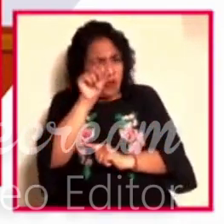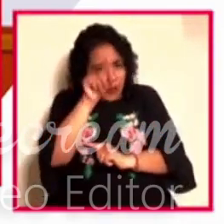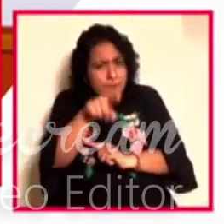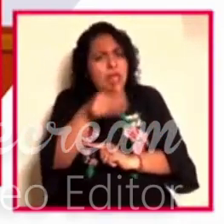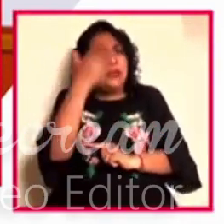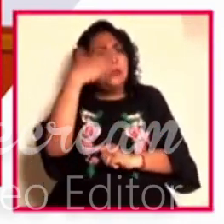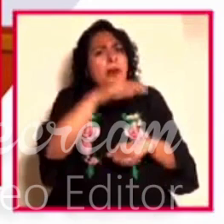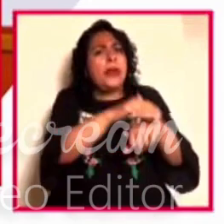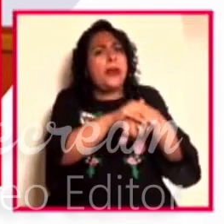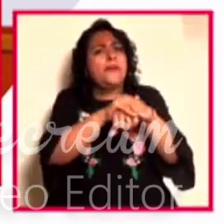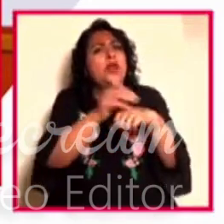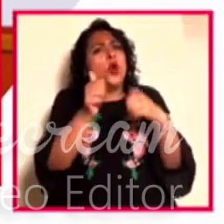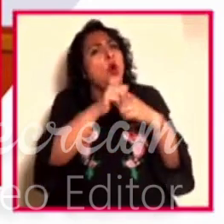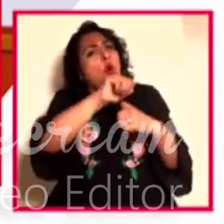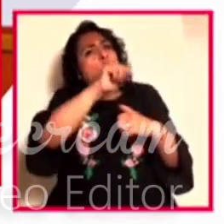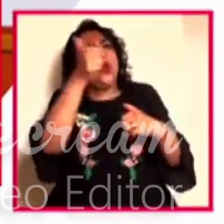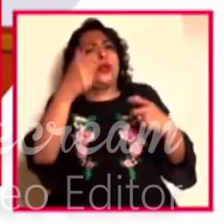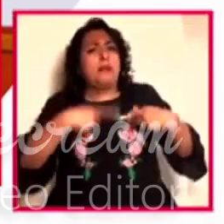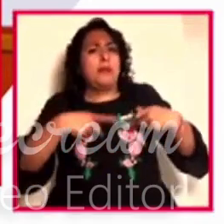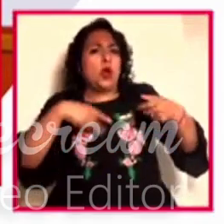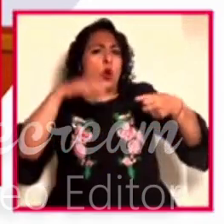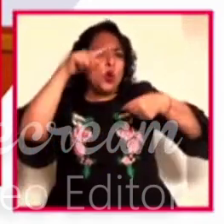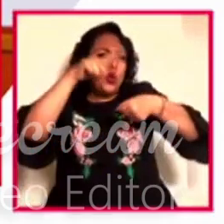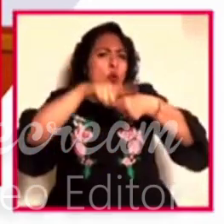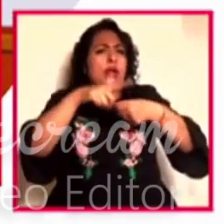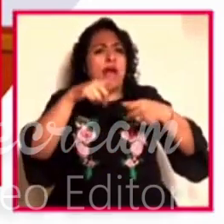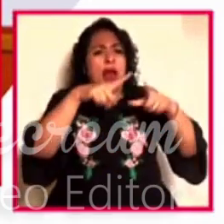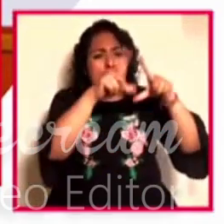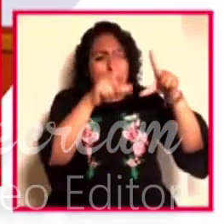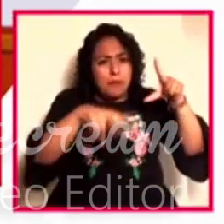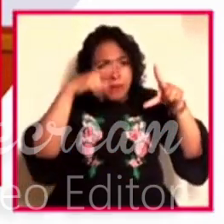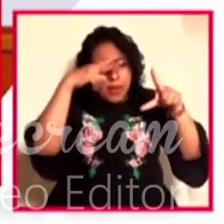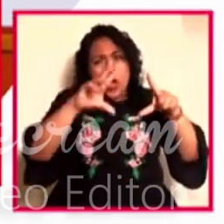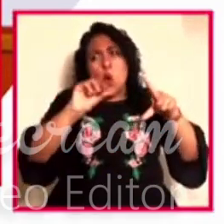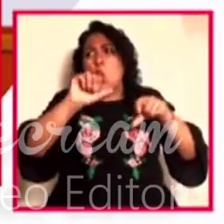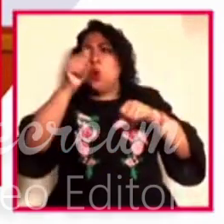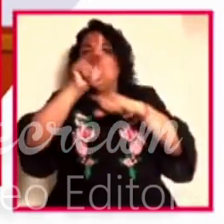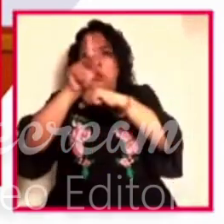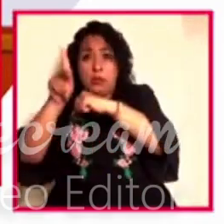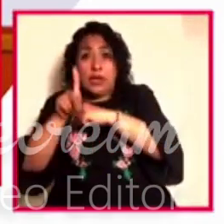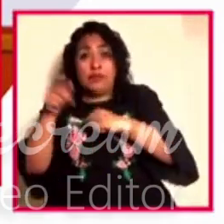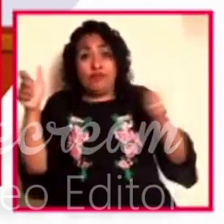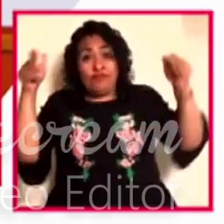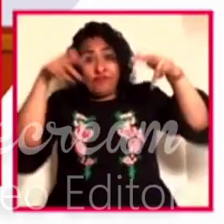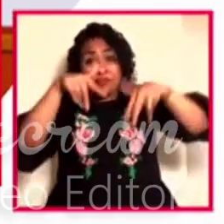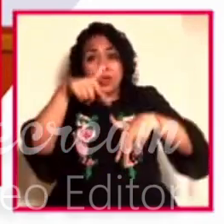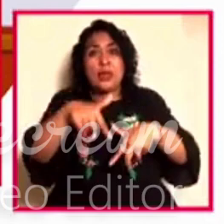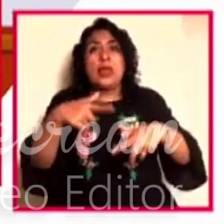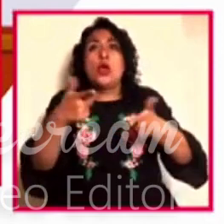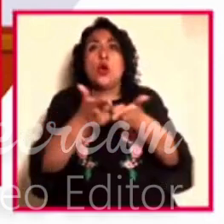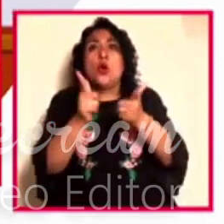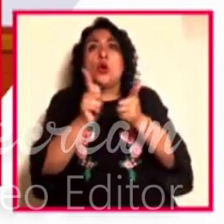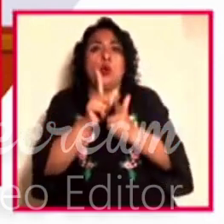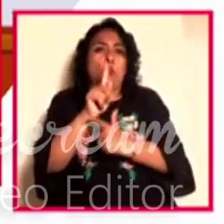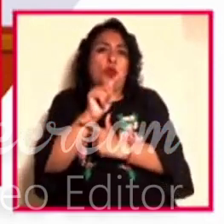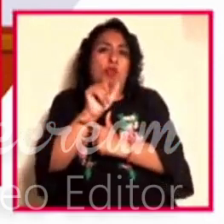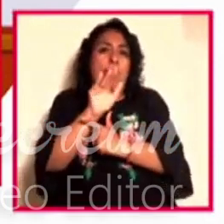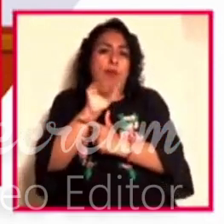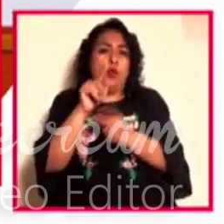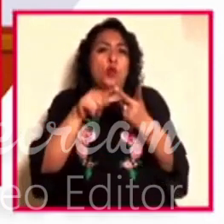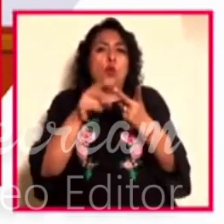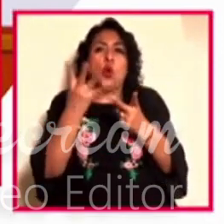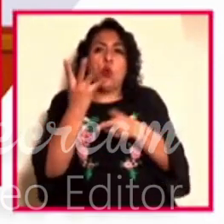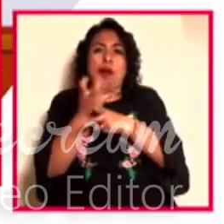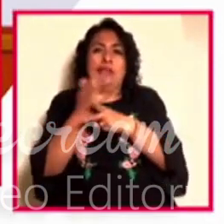amigo con otros creadores del país y del extranjero. Aquí se dieron cita los integrantes del grupo Tambuco, del Cuarteto